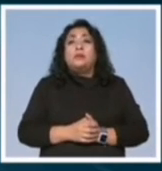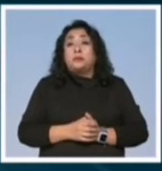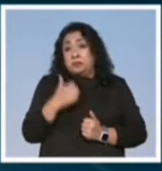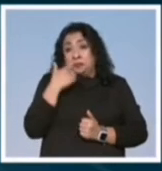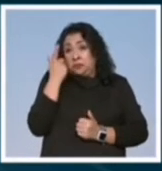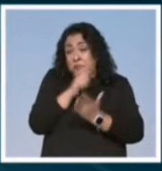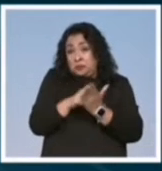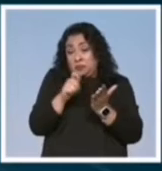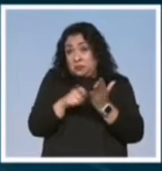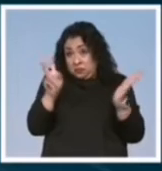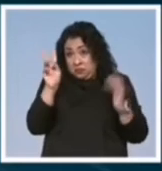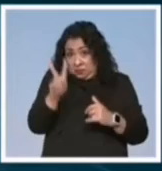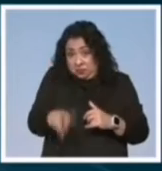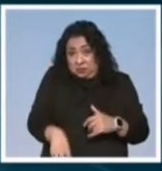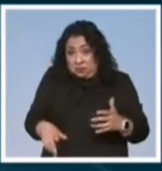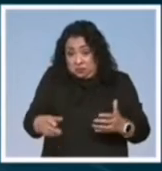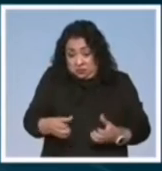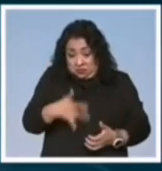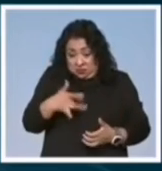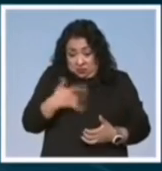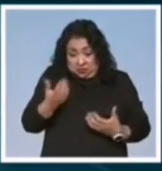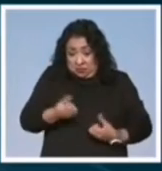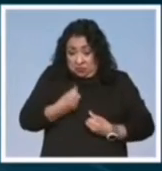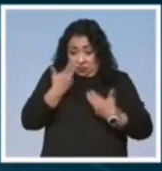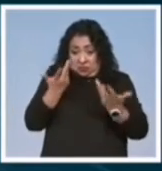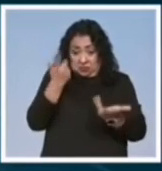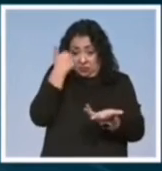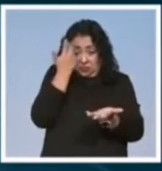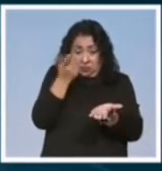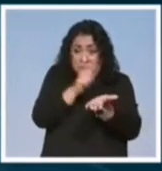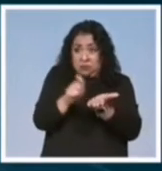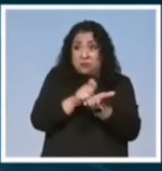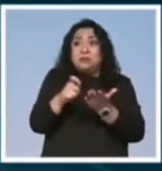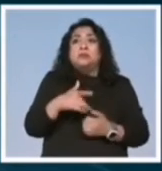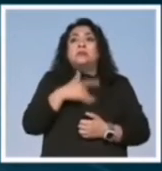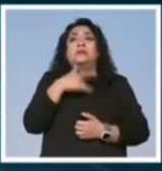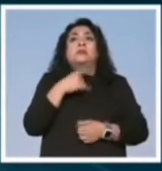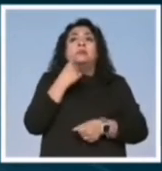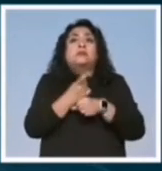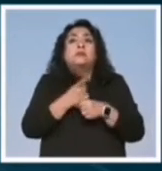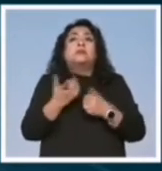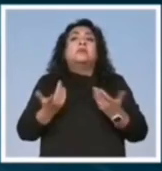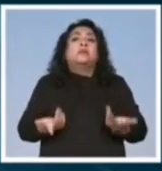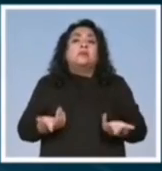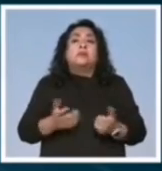o el que realmente le nace escribir siente antes que nada